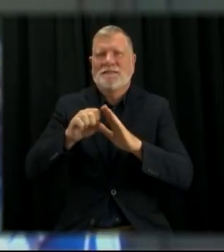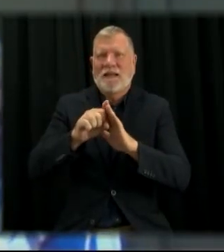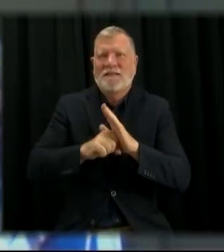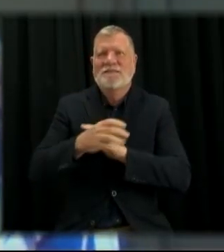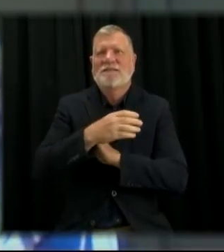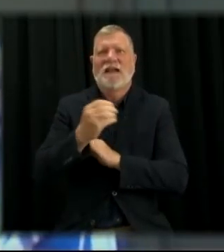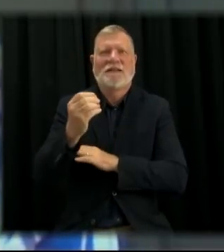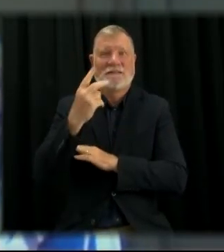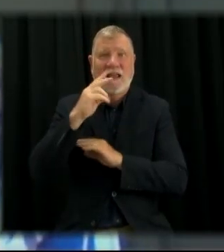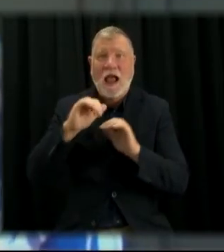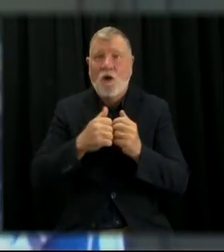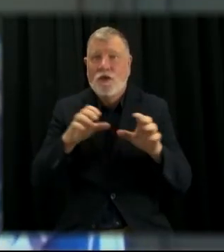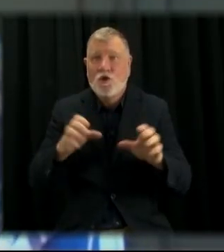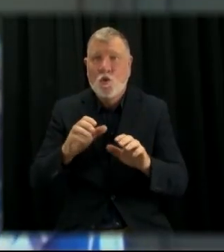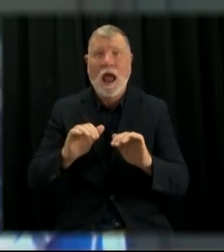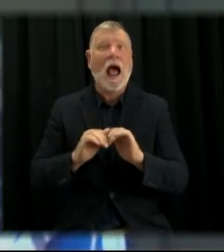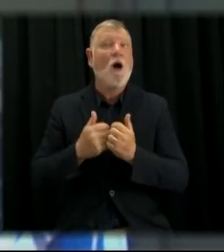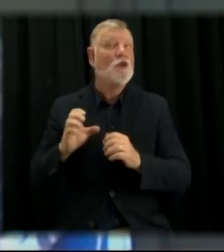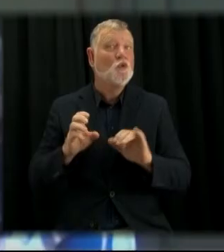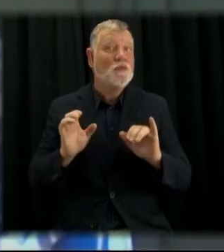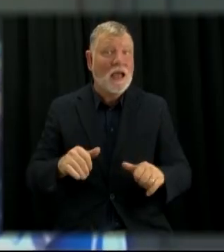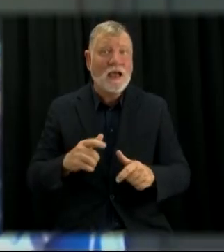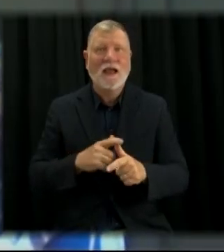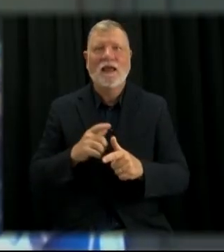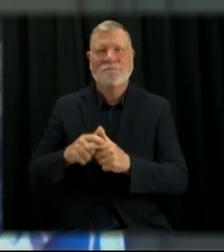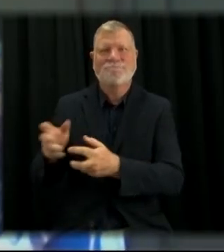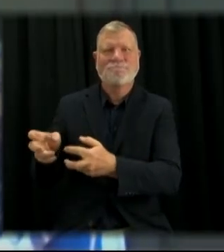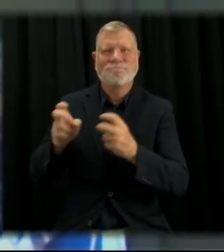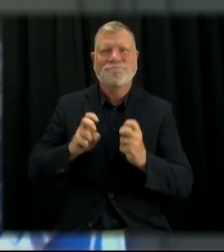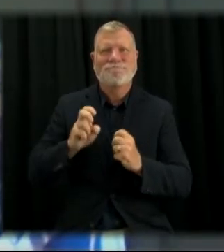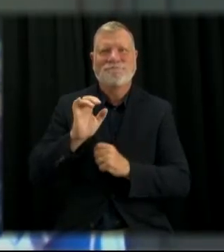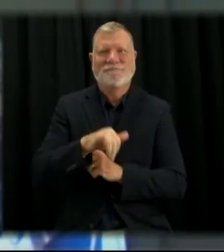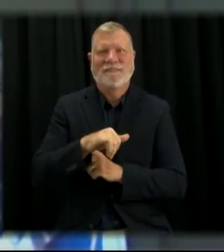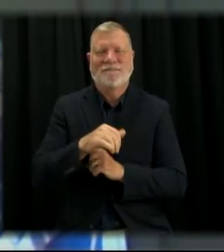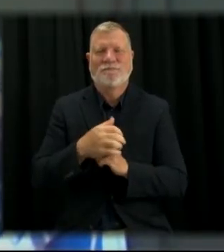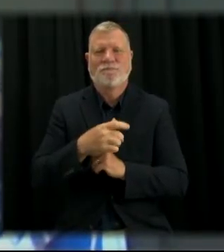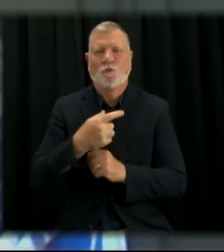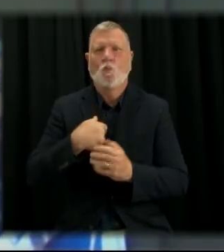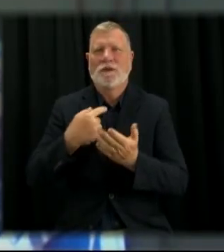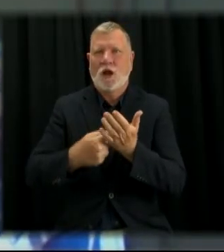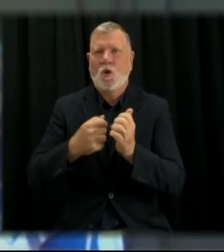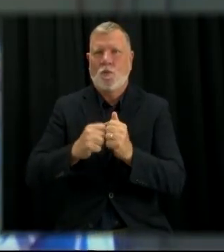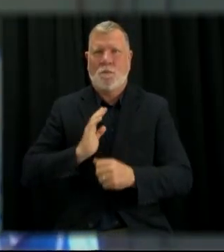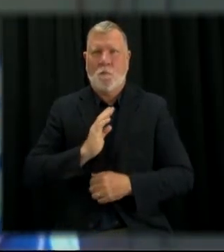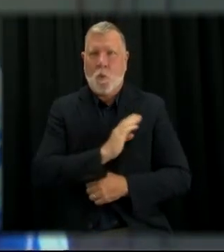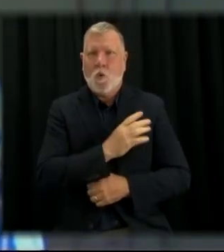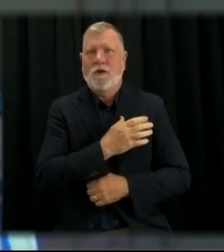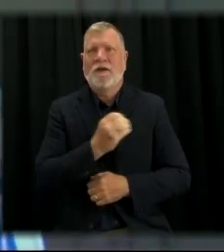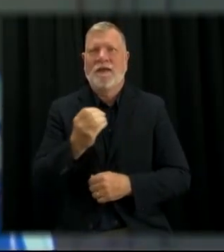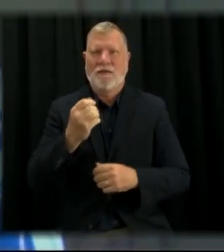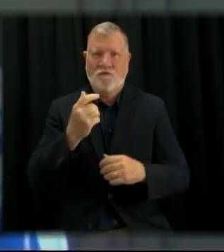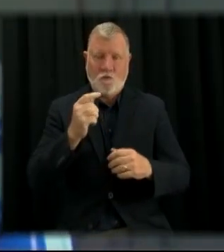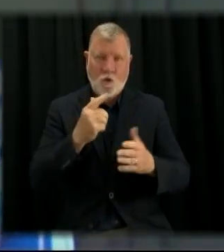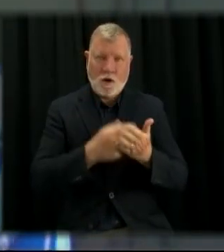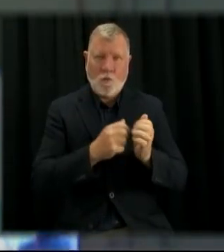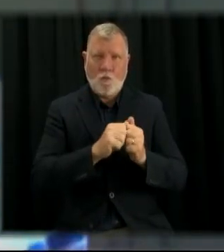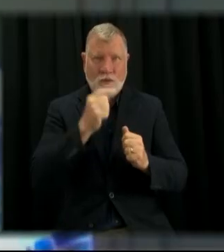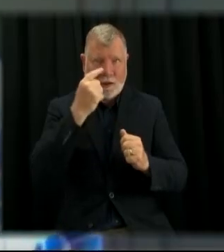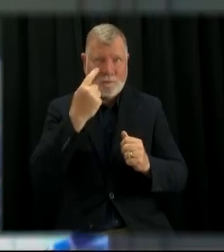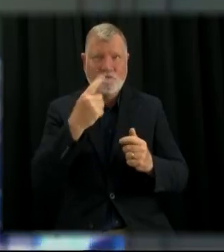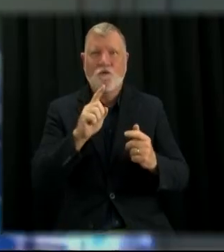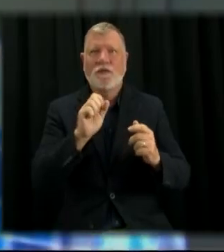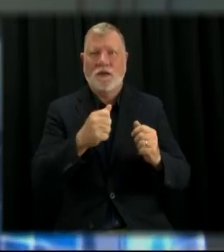prácticas, a ver quién está haciendo bien esto y cómo lo están haciendo. Es de lo que está hablando la Junta y tenemos que trabajar con el gobierno